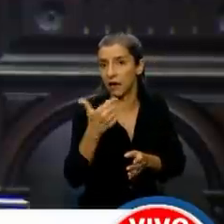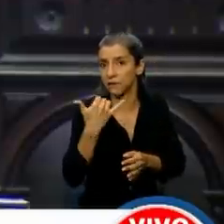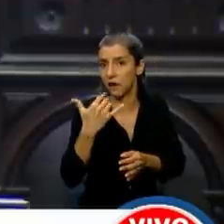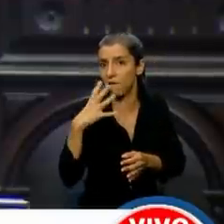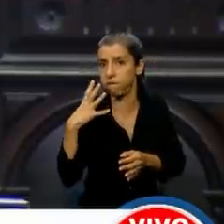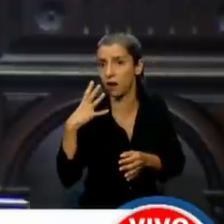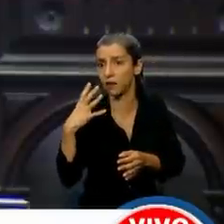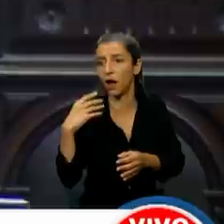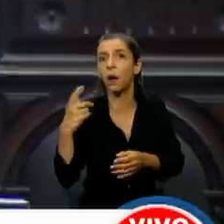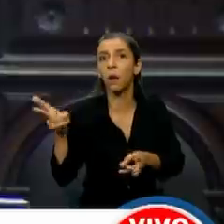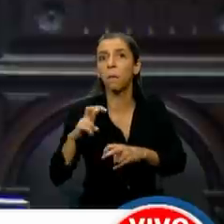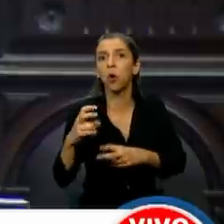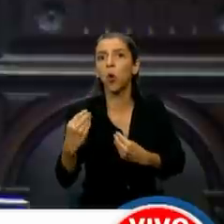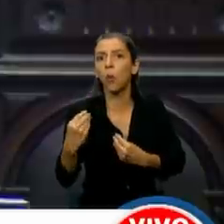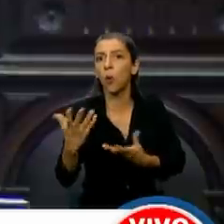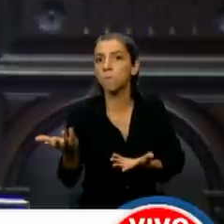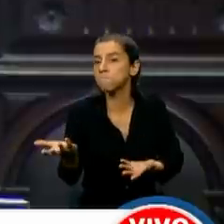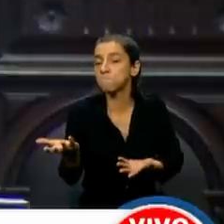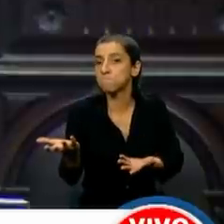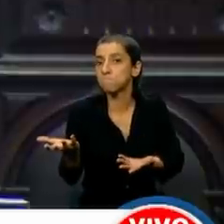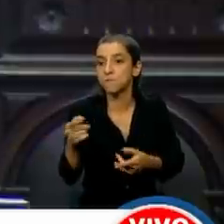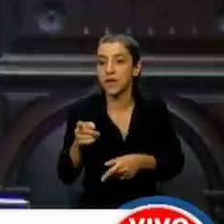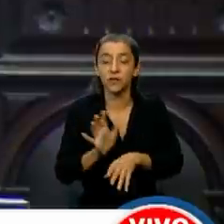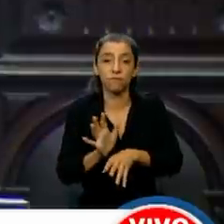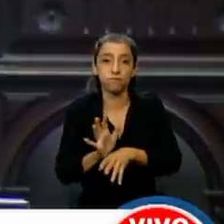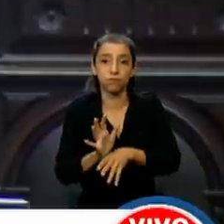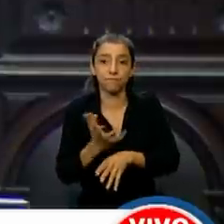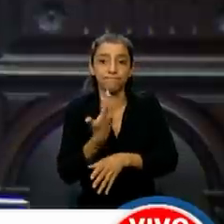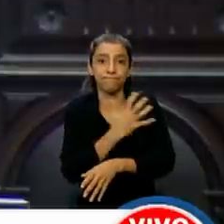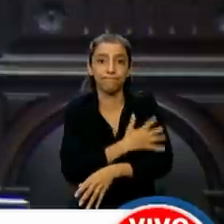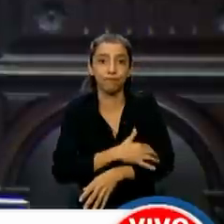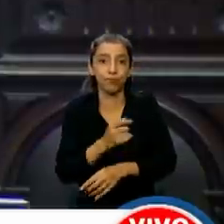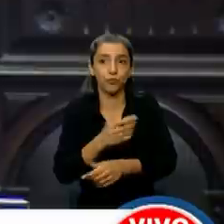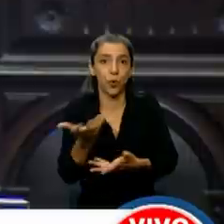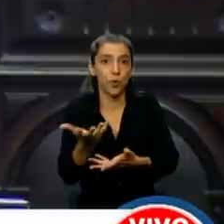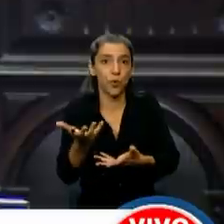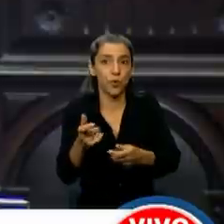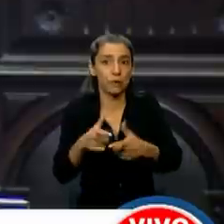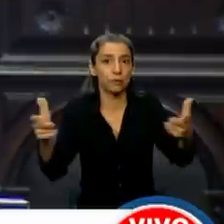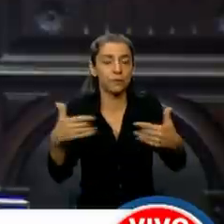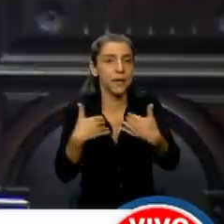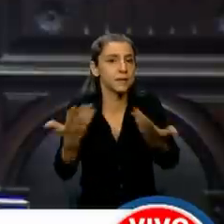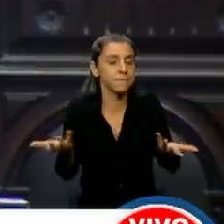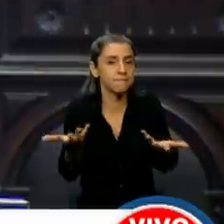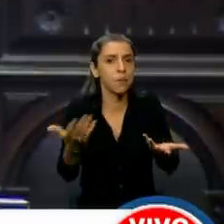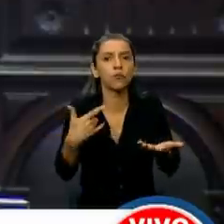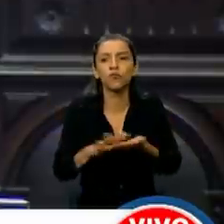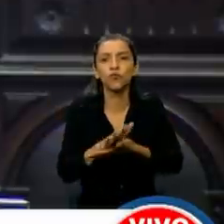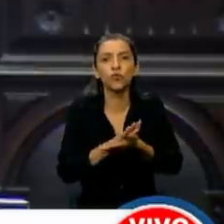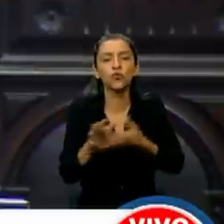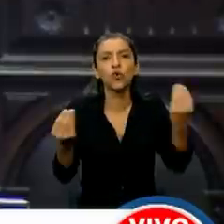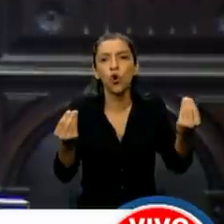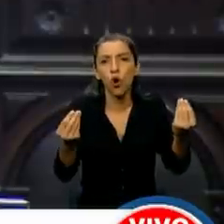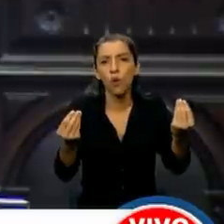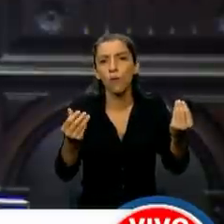justamente administrando la pobreza y para salir justamente de la pobreza nosotros tenemos que apuntar seriamente a la